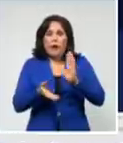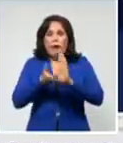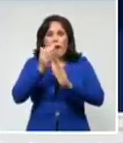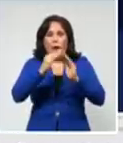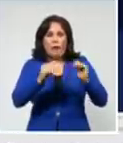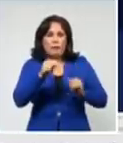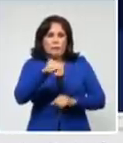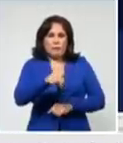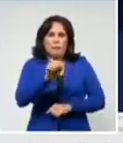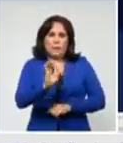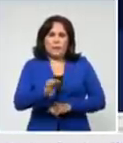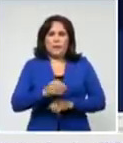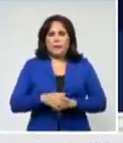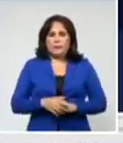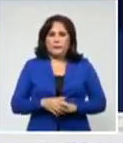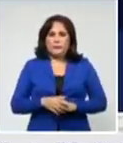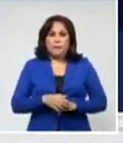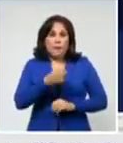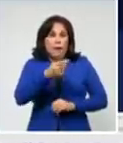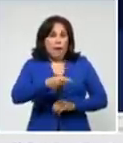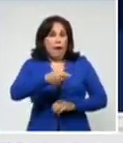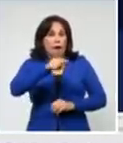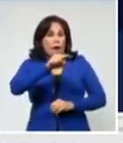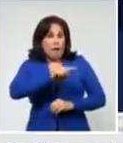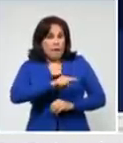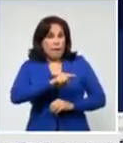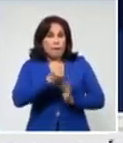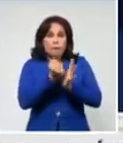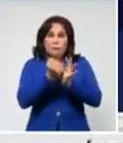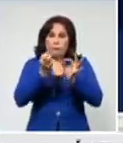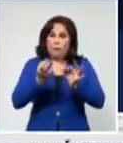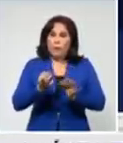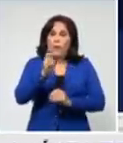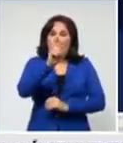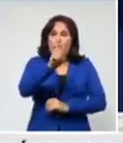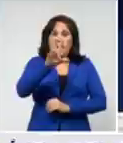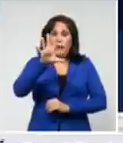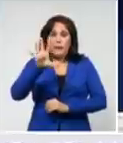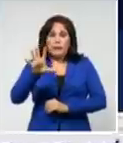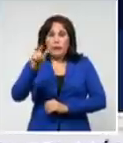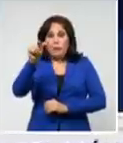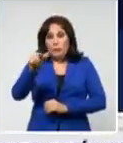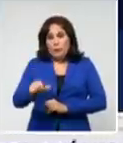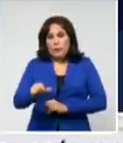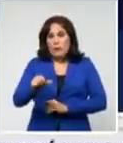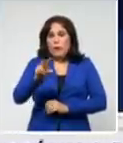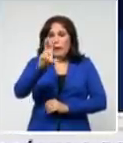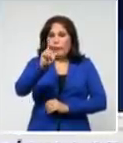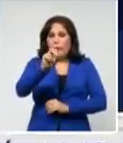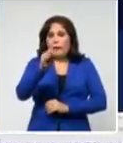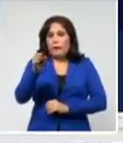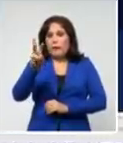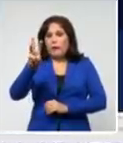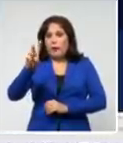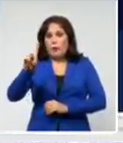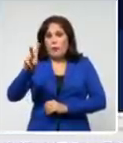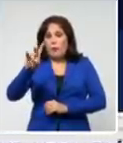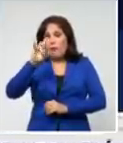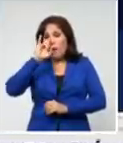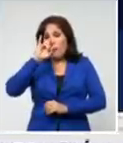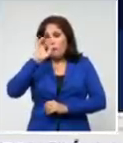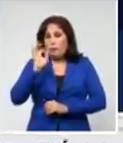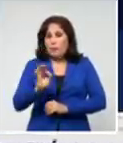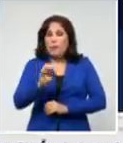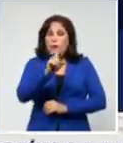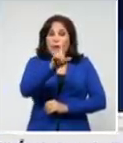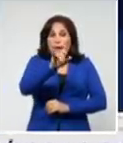momento. Ayer se diagnostican 25 personas de 20 a 39 años de edad, 16